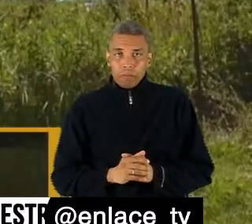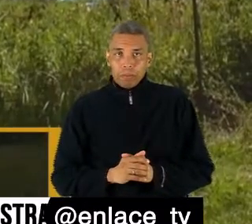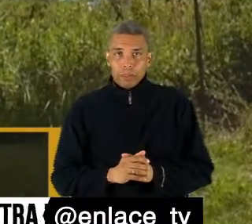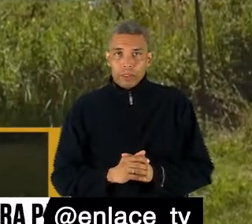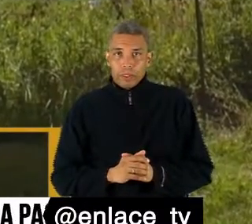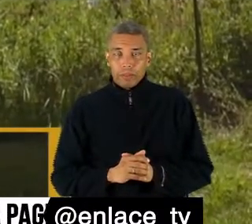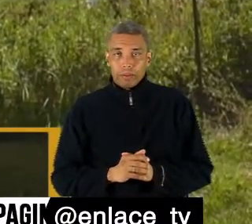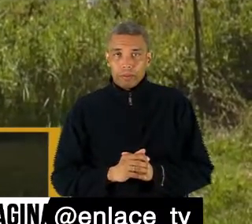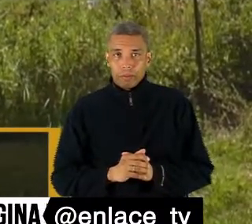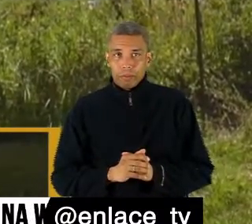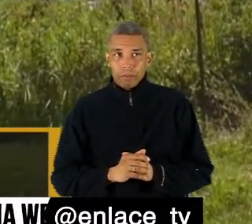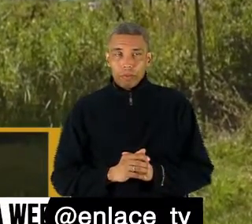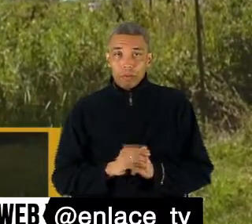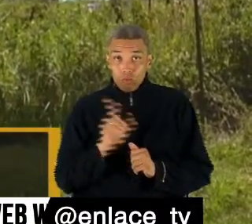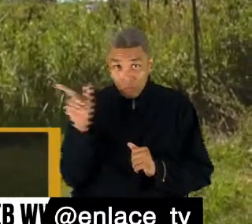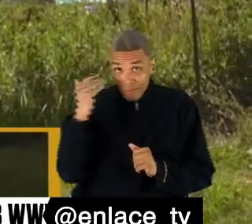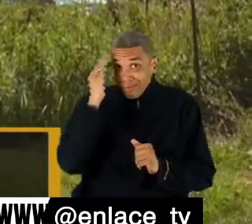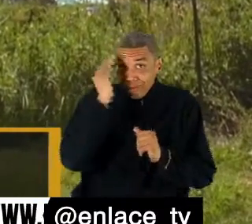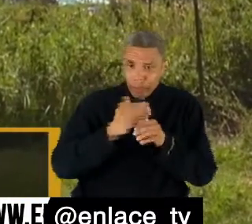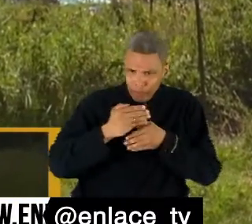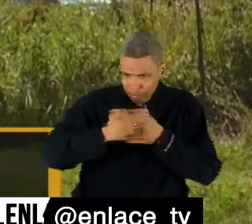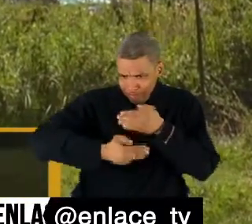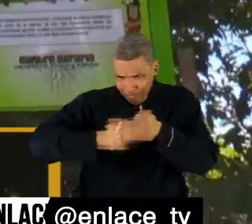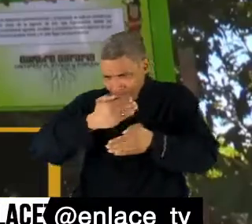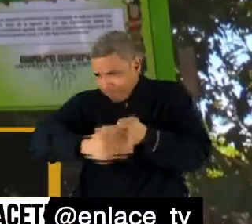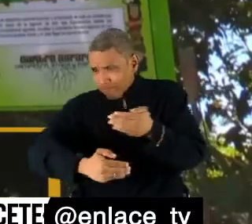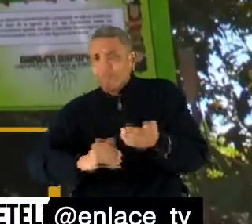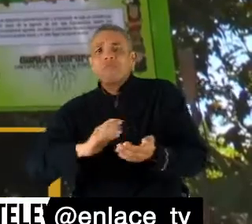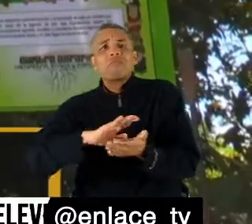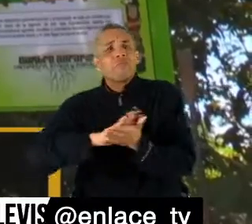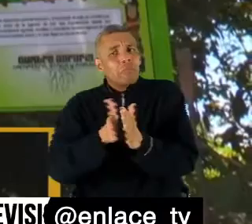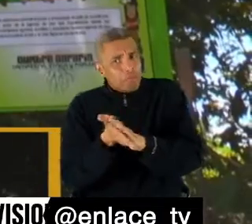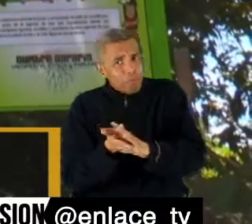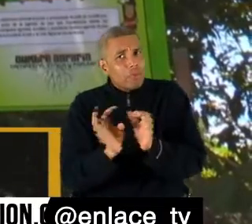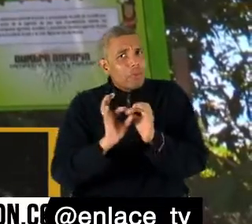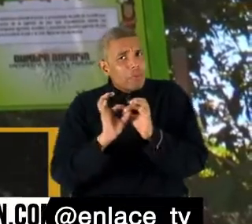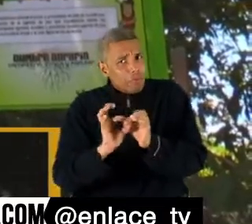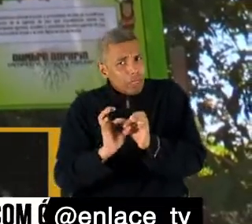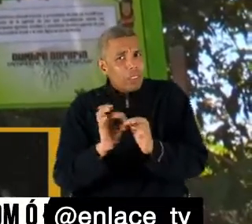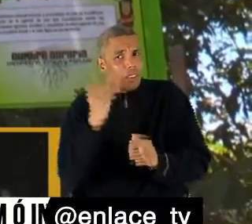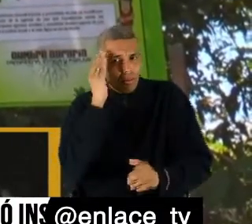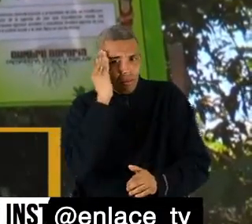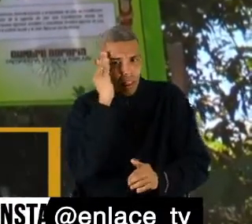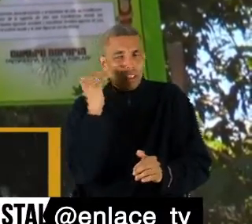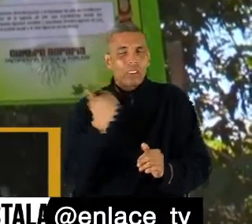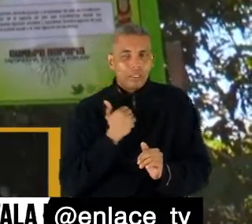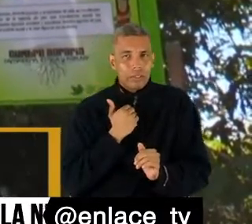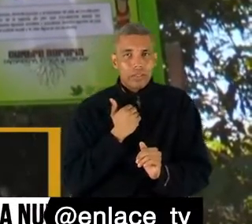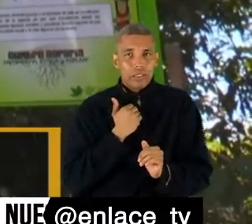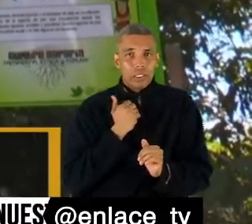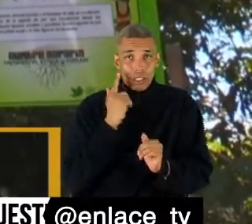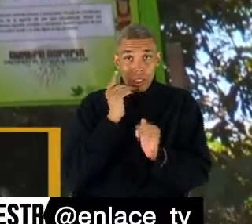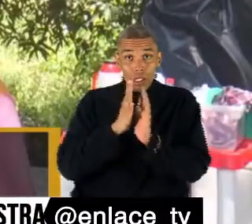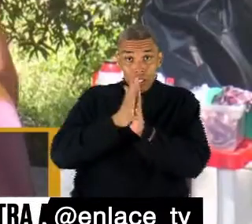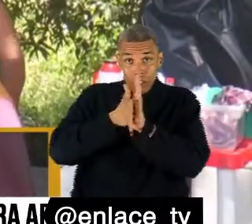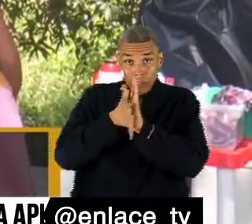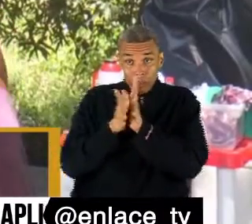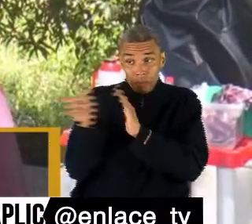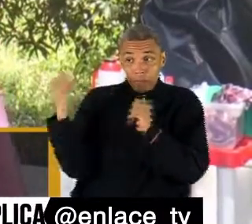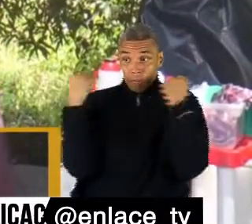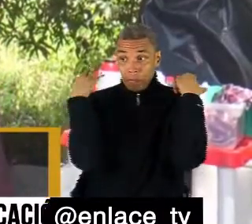de paz respecto a los derechos de los campesinos y la situación del agro a escala nacional. Precisamente de